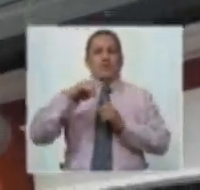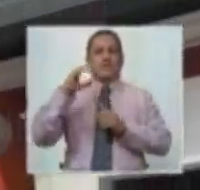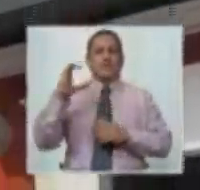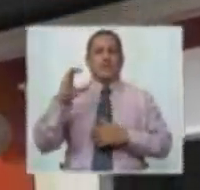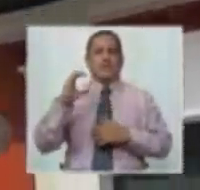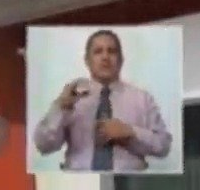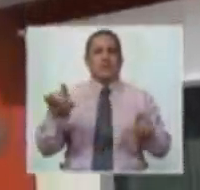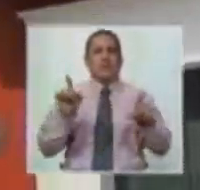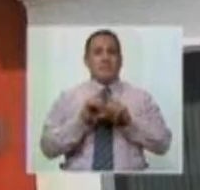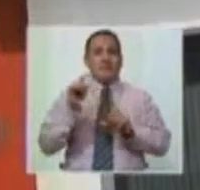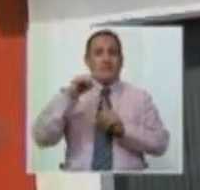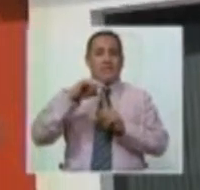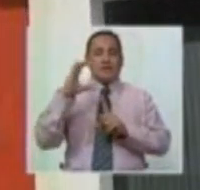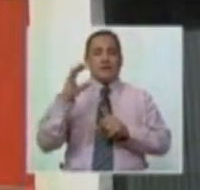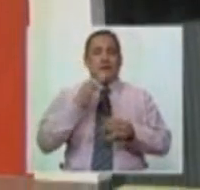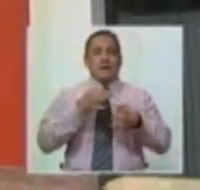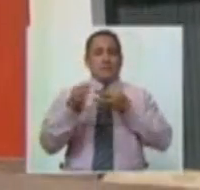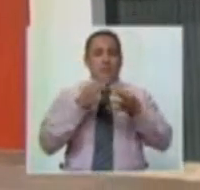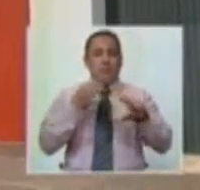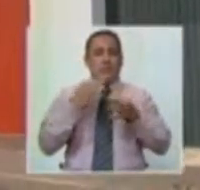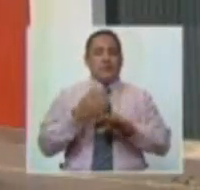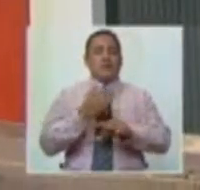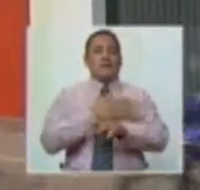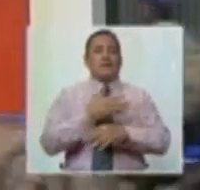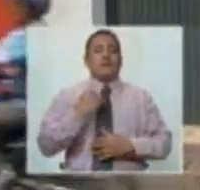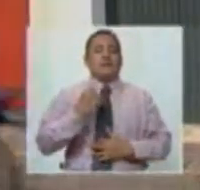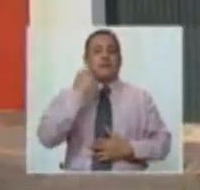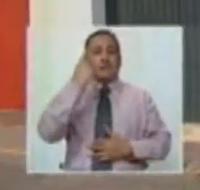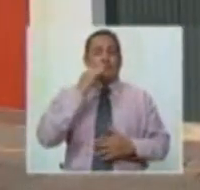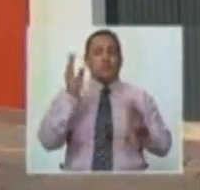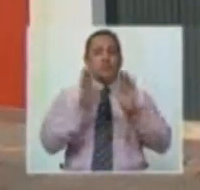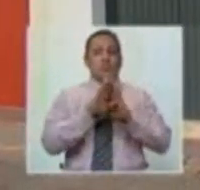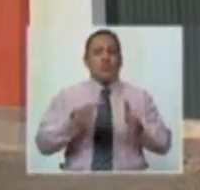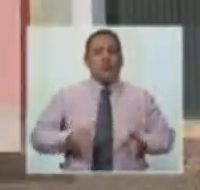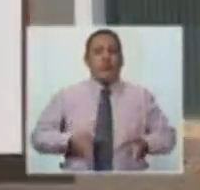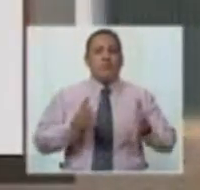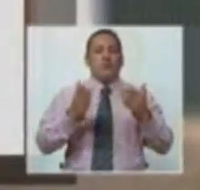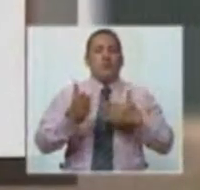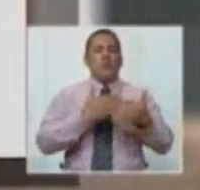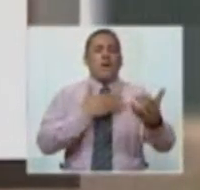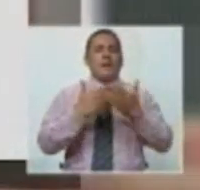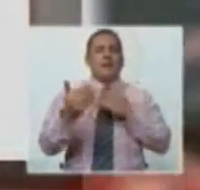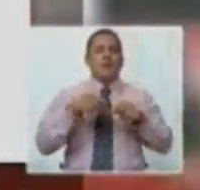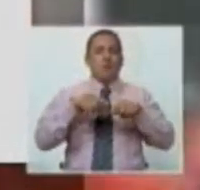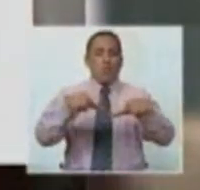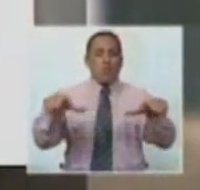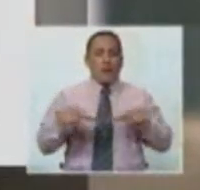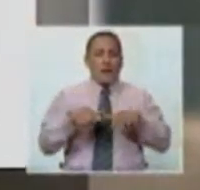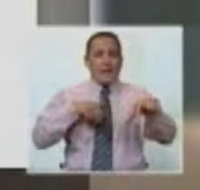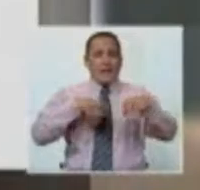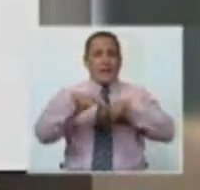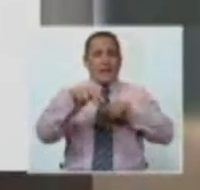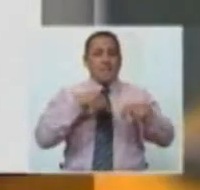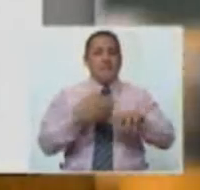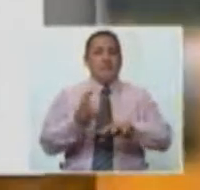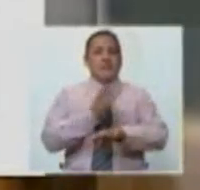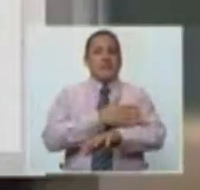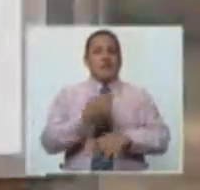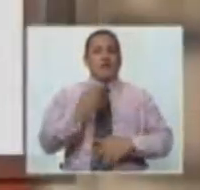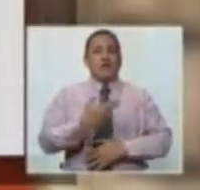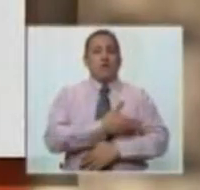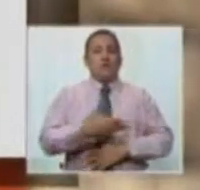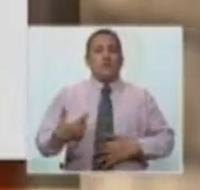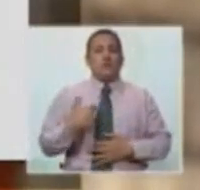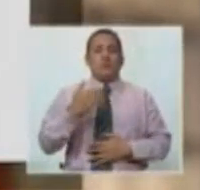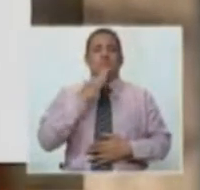Constitucional. Tribunal que precisó que debe entenderse como vía de tránsito público todo aquel espacio que desde el